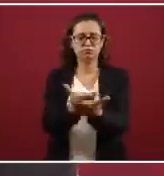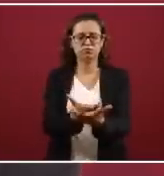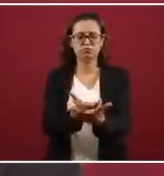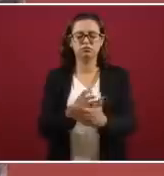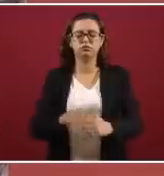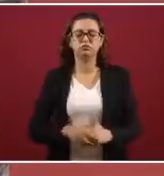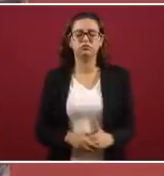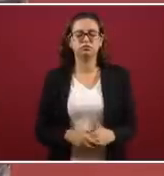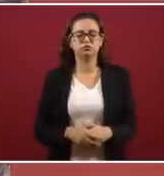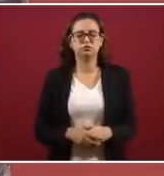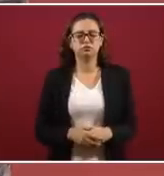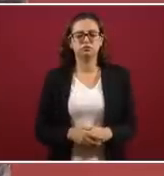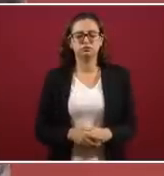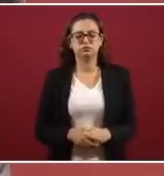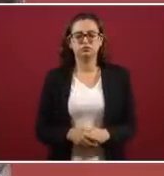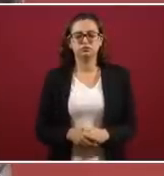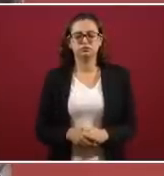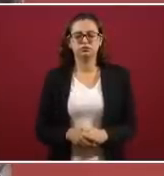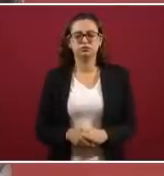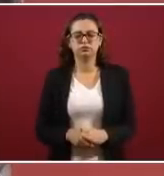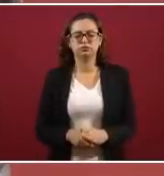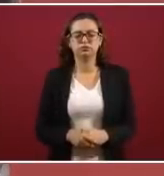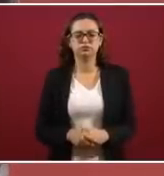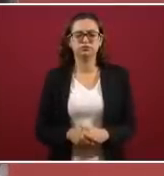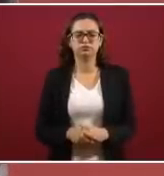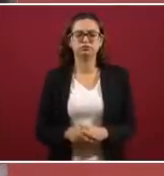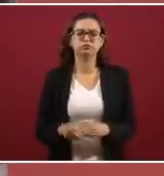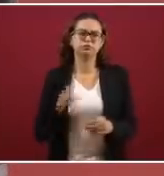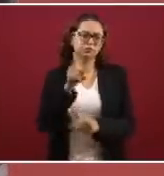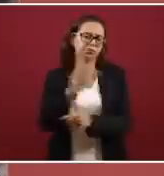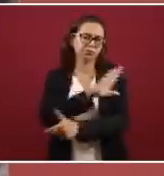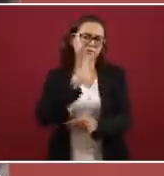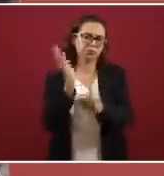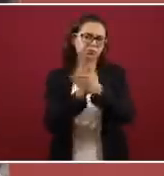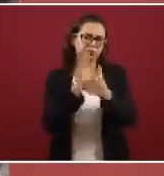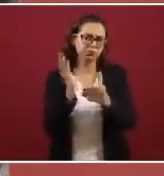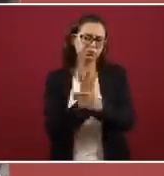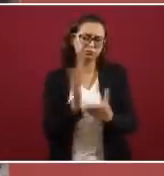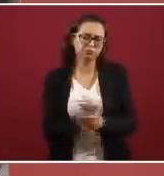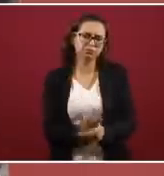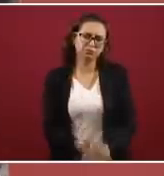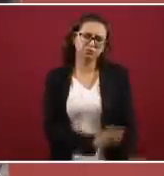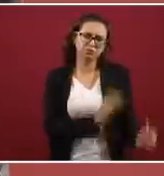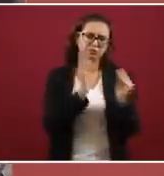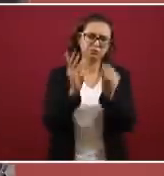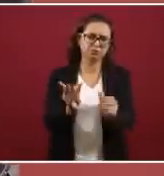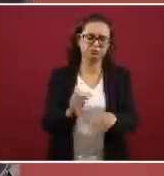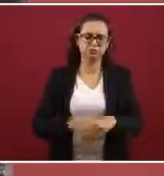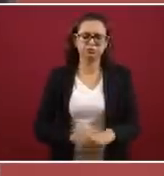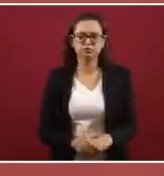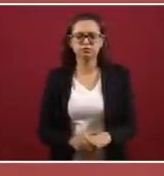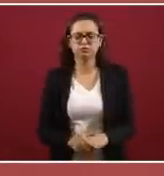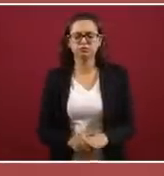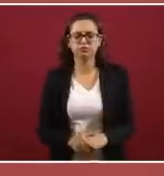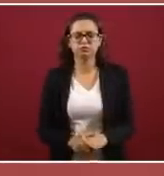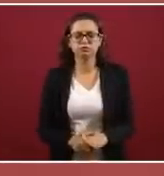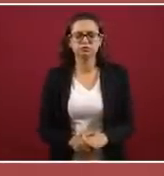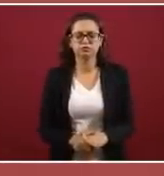que se acopien en estos casos. Es decir, que se